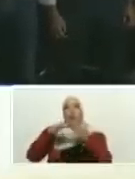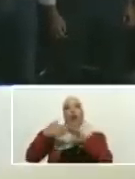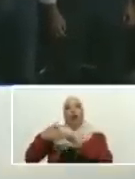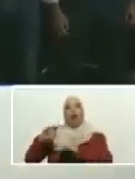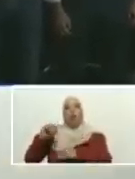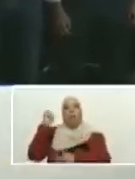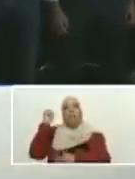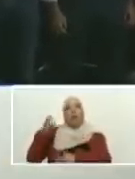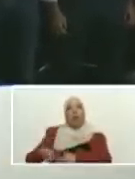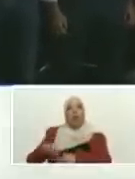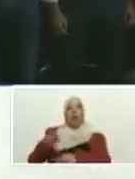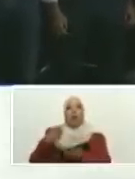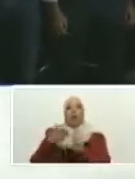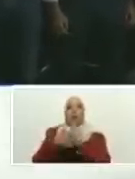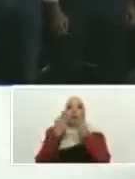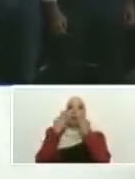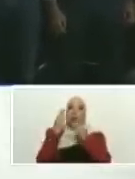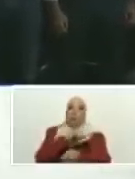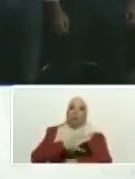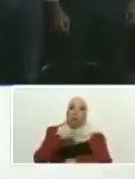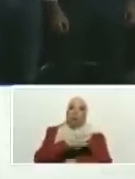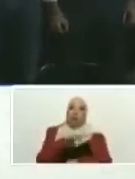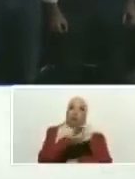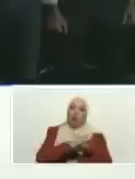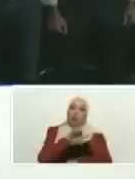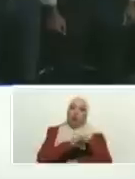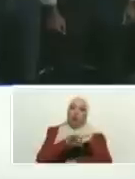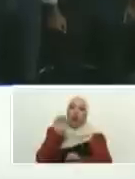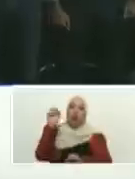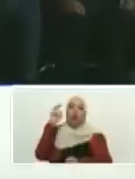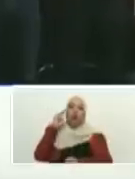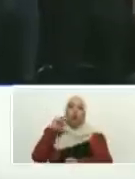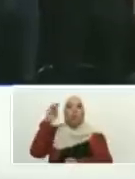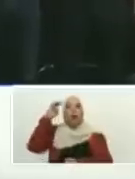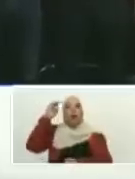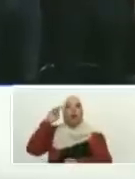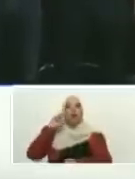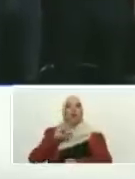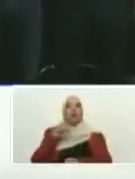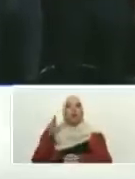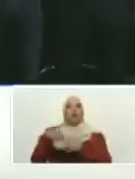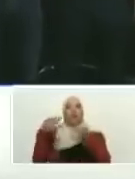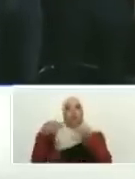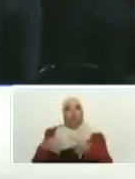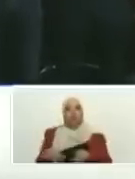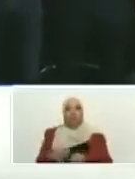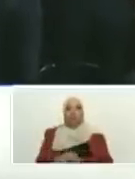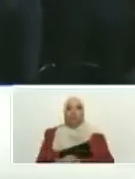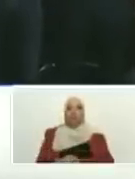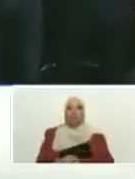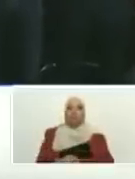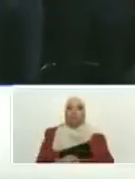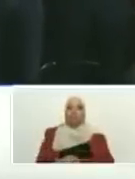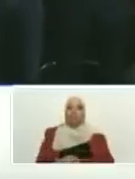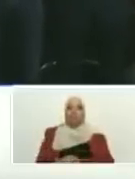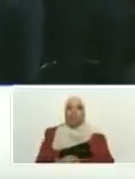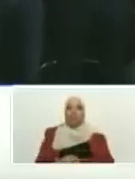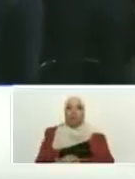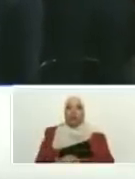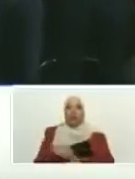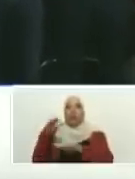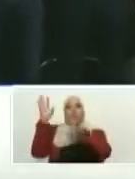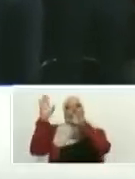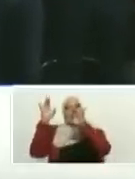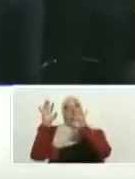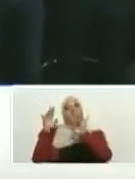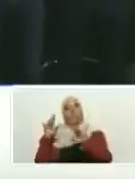Petare, la base de Misión Socialista Simón Rodríguez. ¡Cúmplase! Que Dios los bendiga por